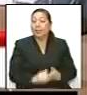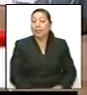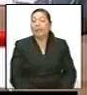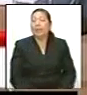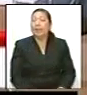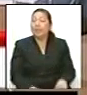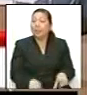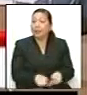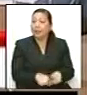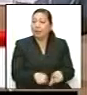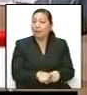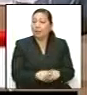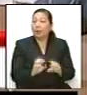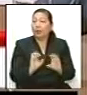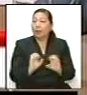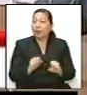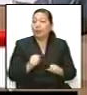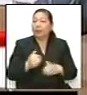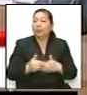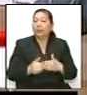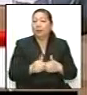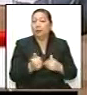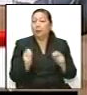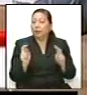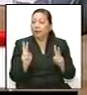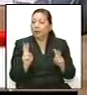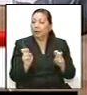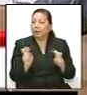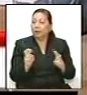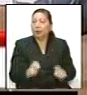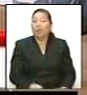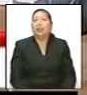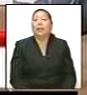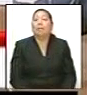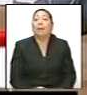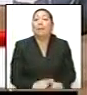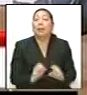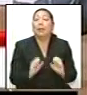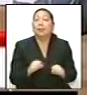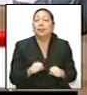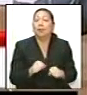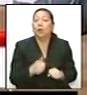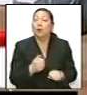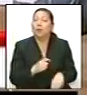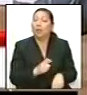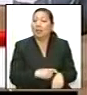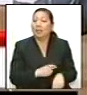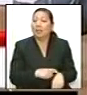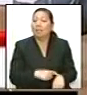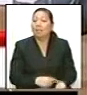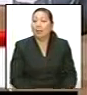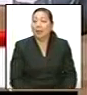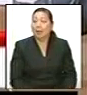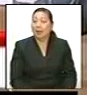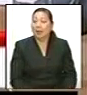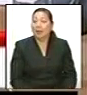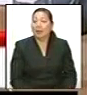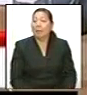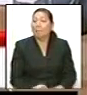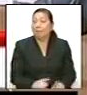y también hemos hecho algunos avances en otros temas, pero que será motivo de otro momento también, señor presidente.